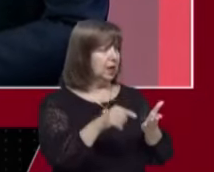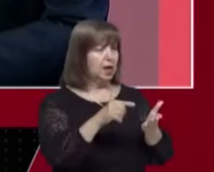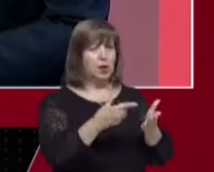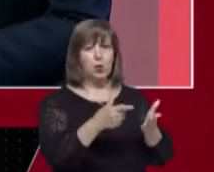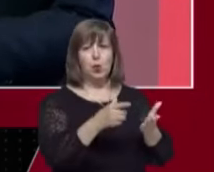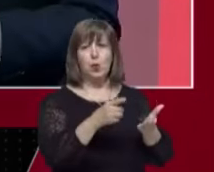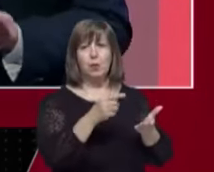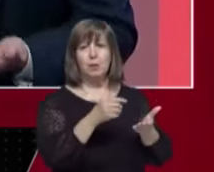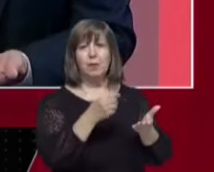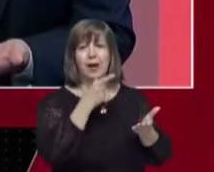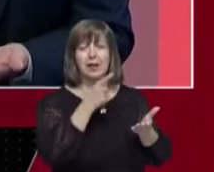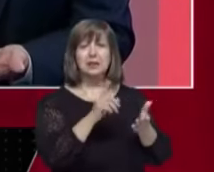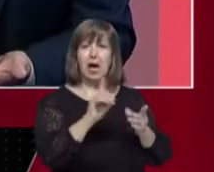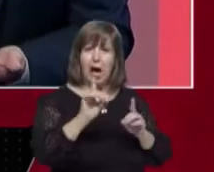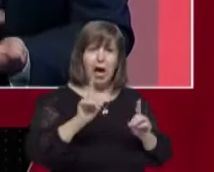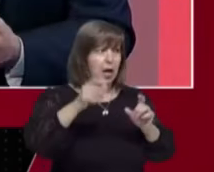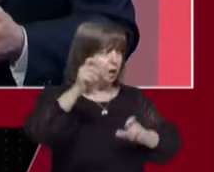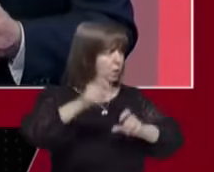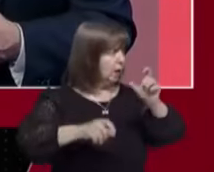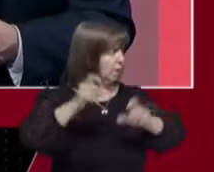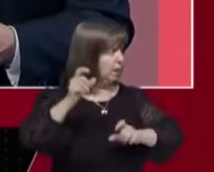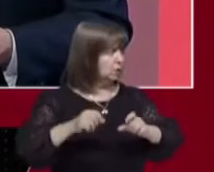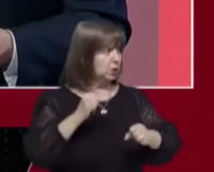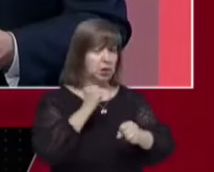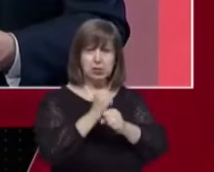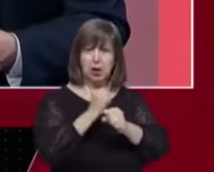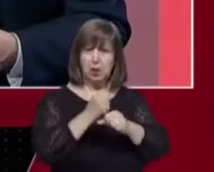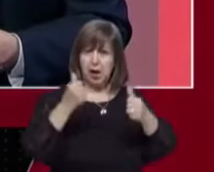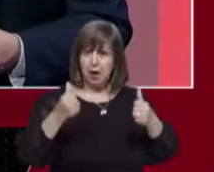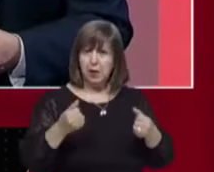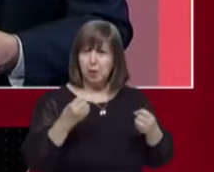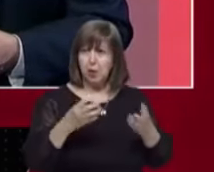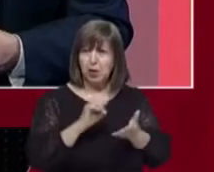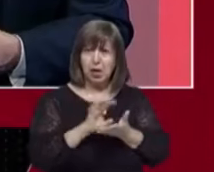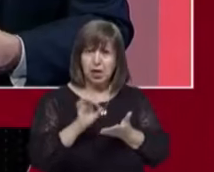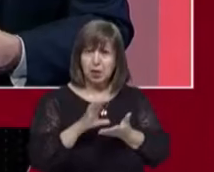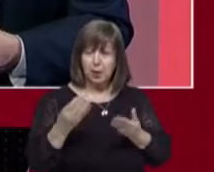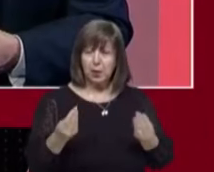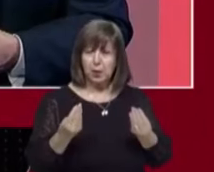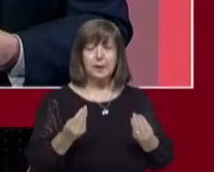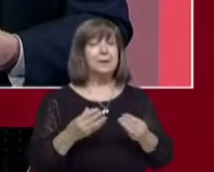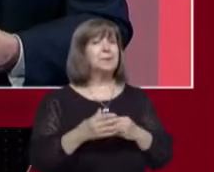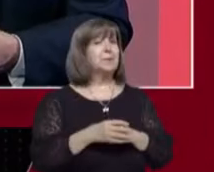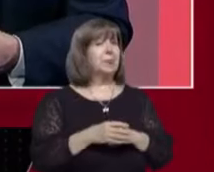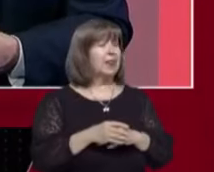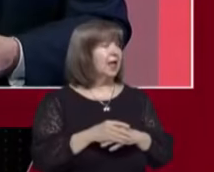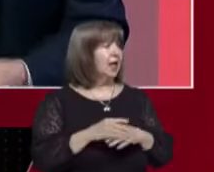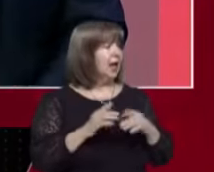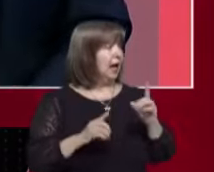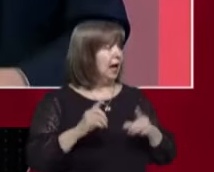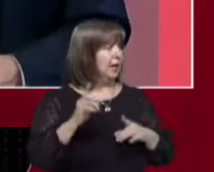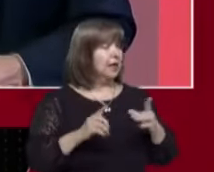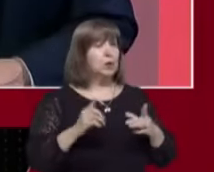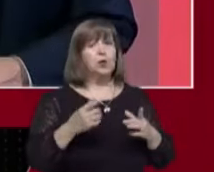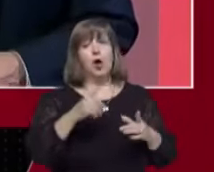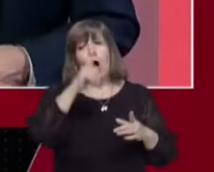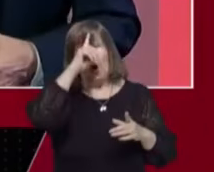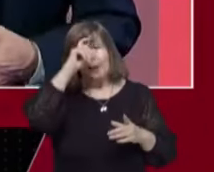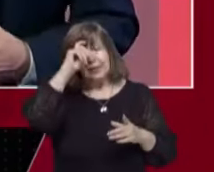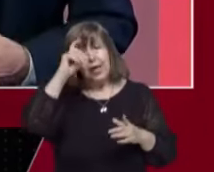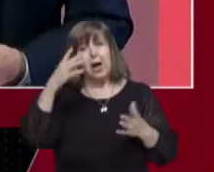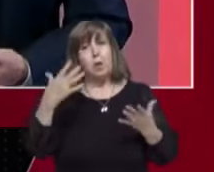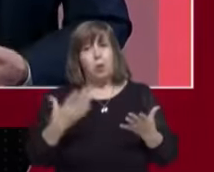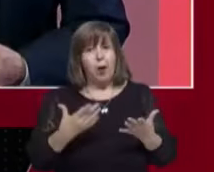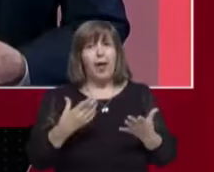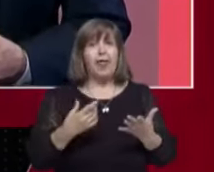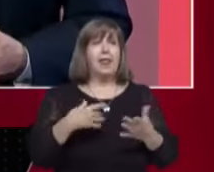empleo. Y que porque tenían un trabajo precario, sí. Y que a la vez hay algunos que son fundamentales. No olvidemos que, por ejemplo, hay hospitales donde hay personas